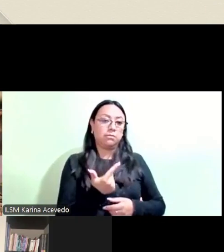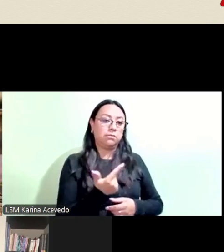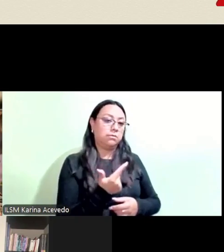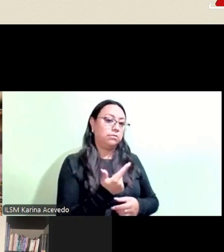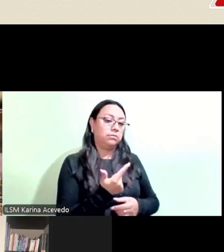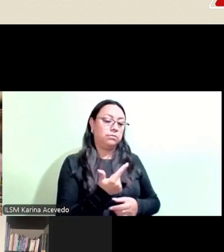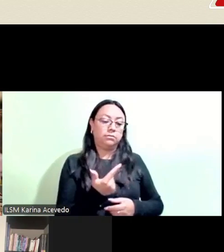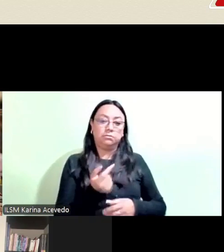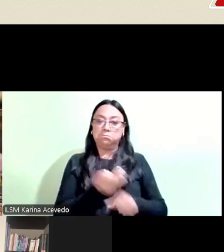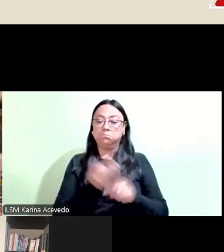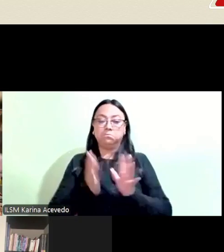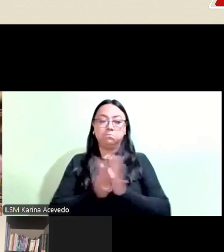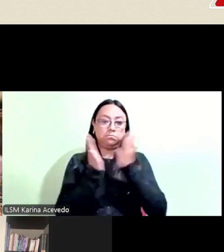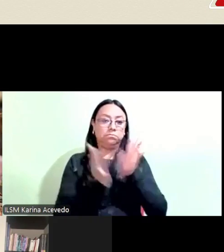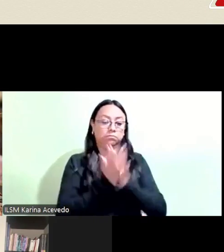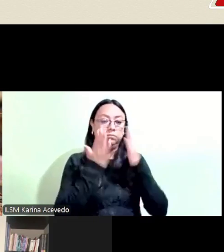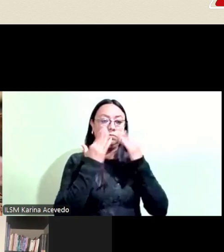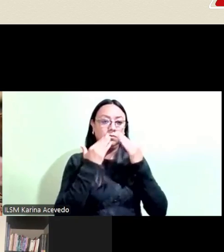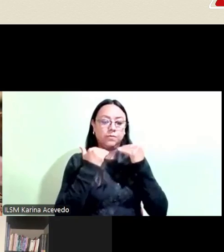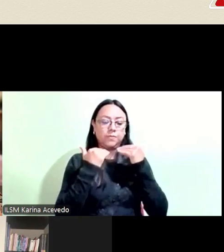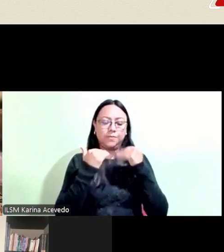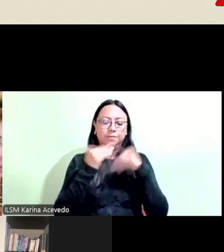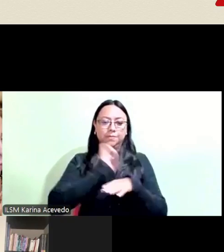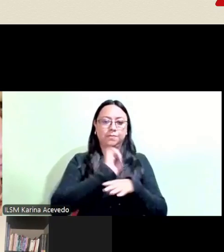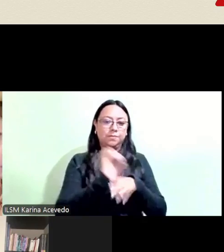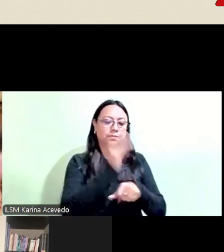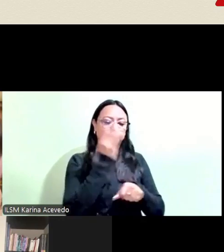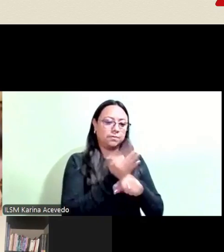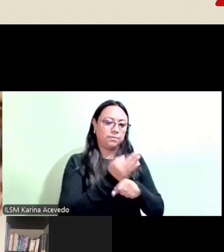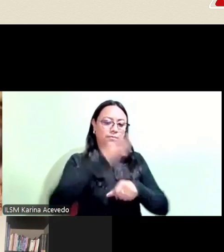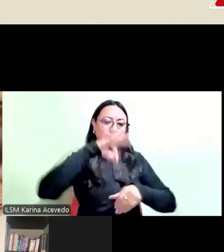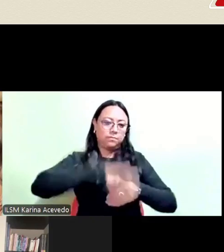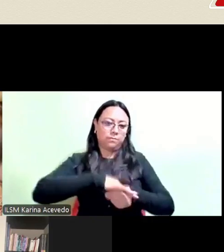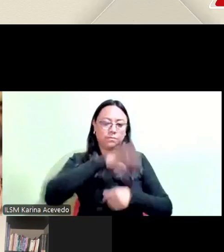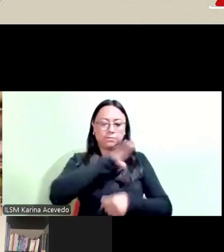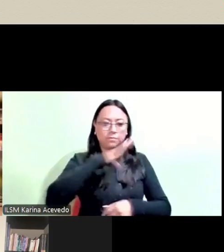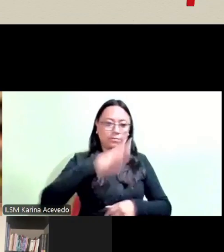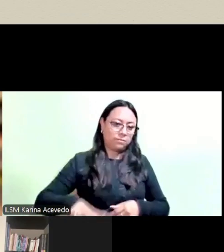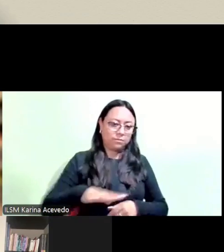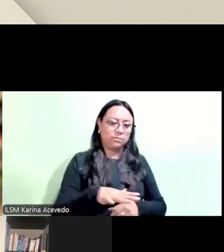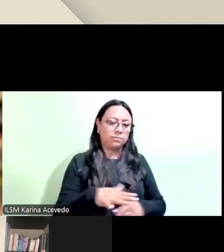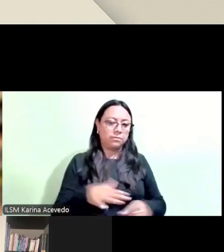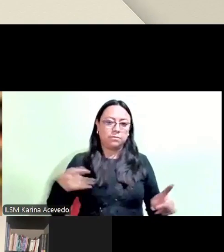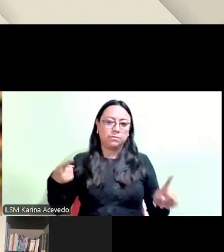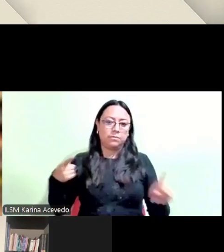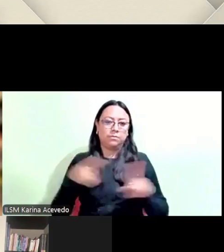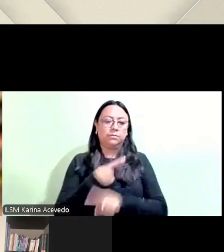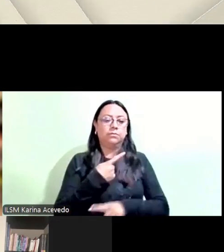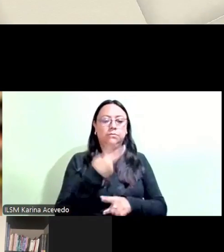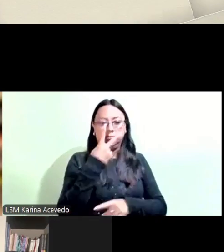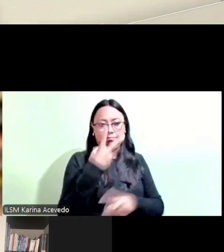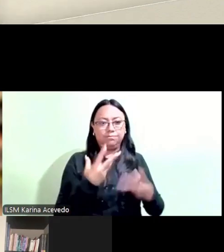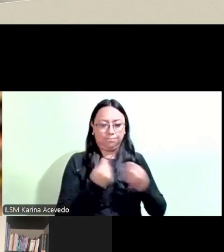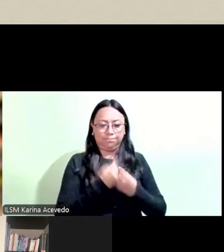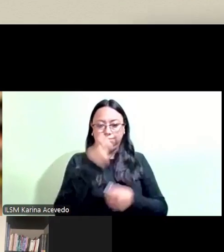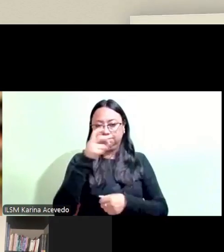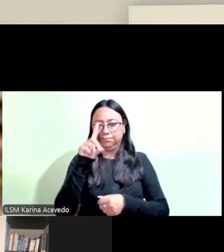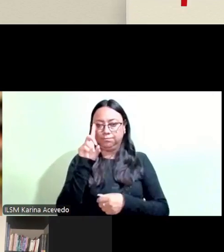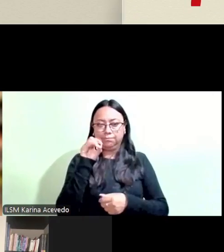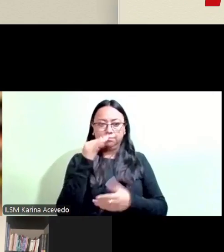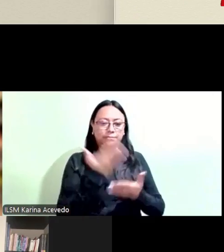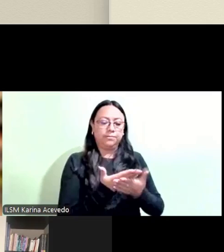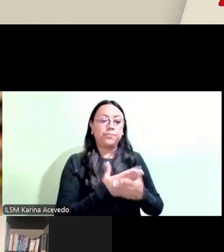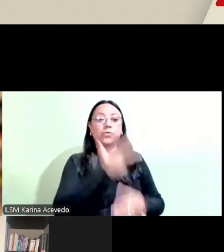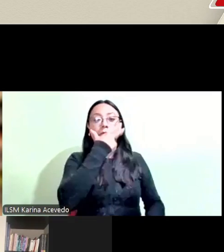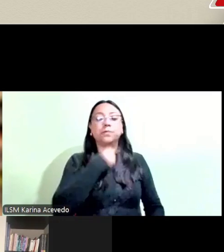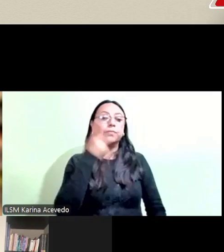No hay intervenciones, diputado presidente. Se procede a votar en lo general y en lo particular el presente dictamen. Diputado